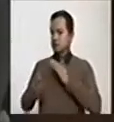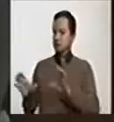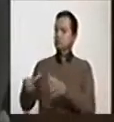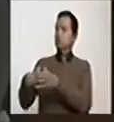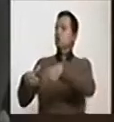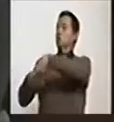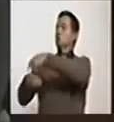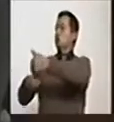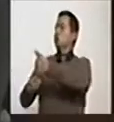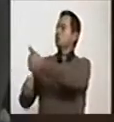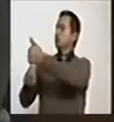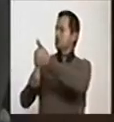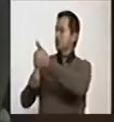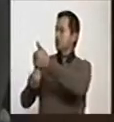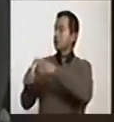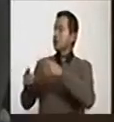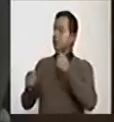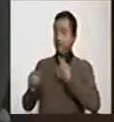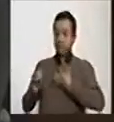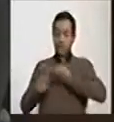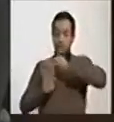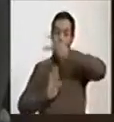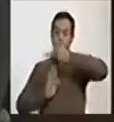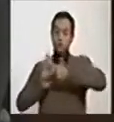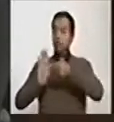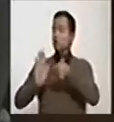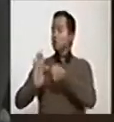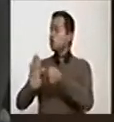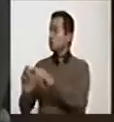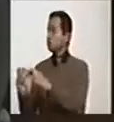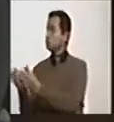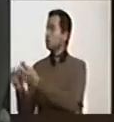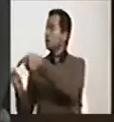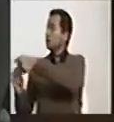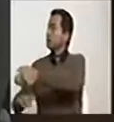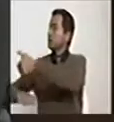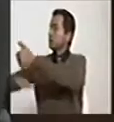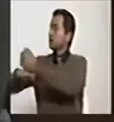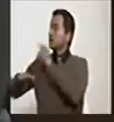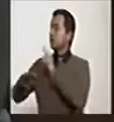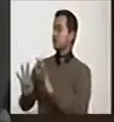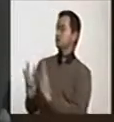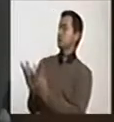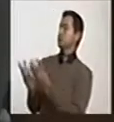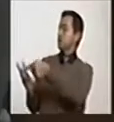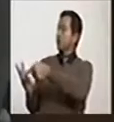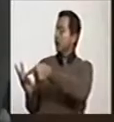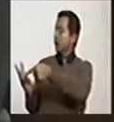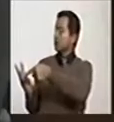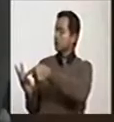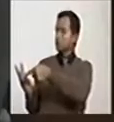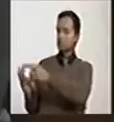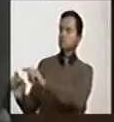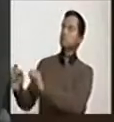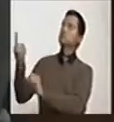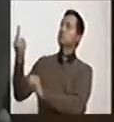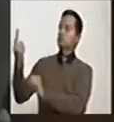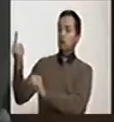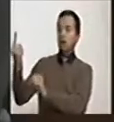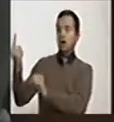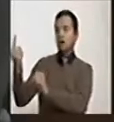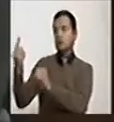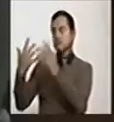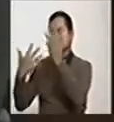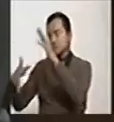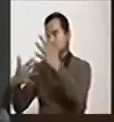directiva, pero los proyectos de la mesa directiva, de iniciativa de los senadores de la mesa directiva, están de primeros. Lo felicito